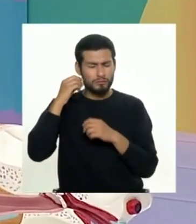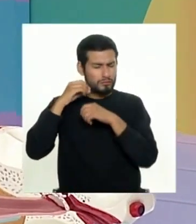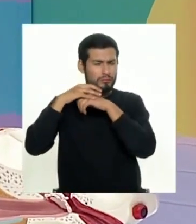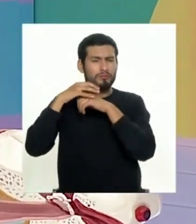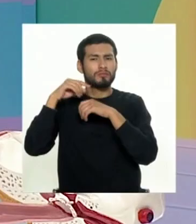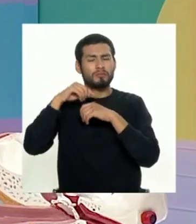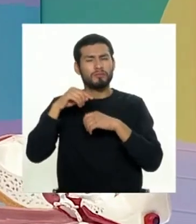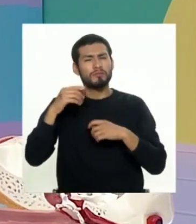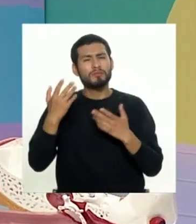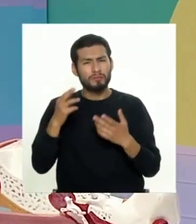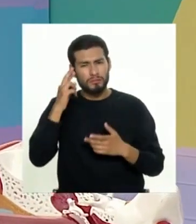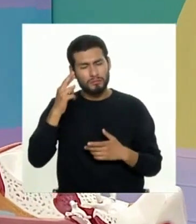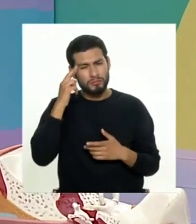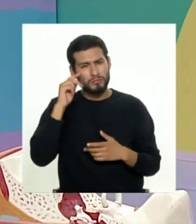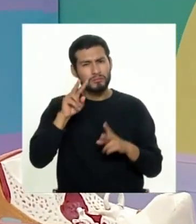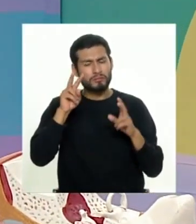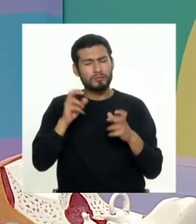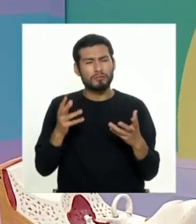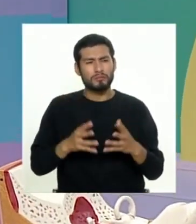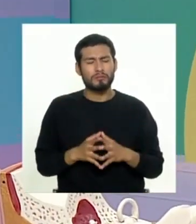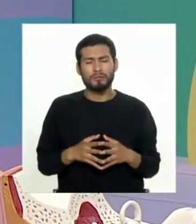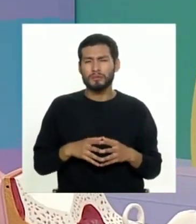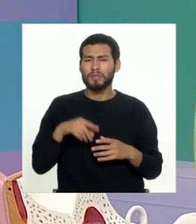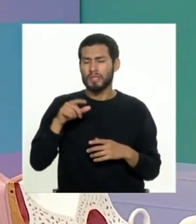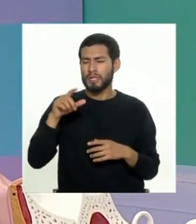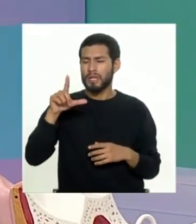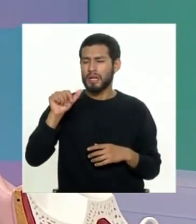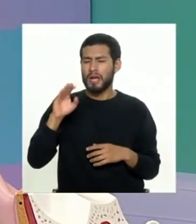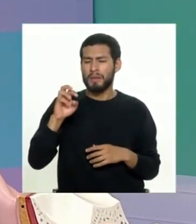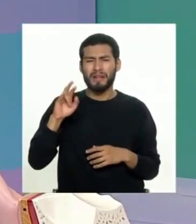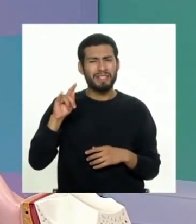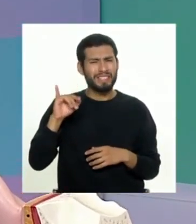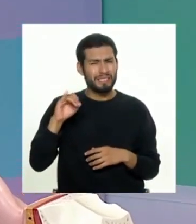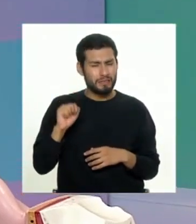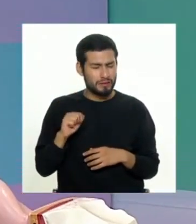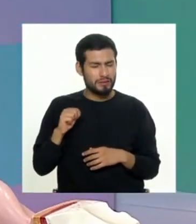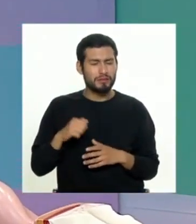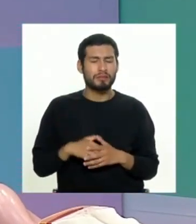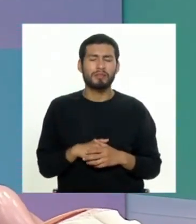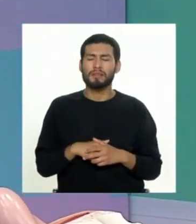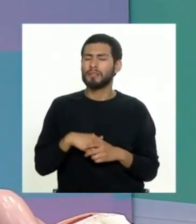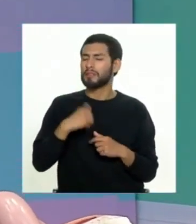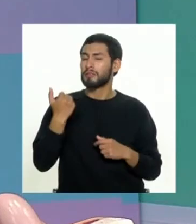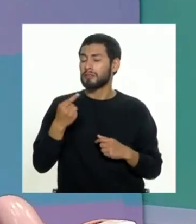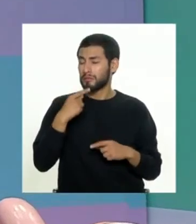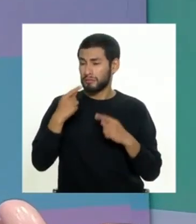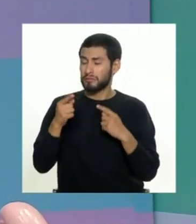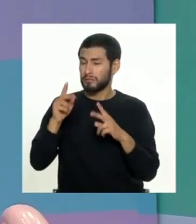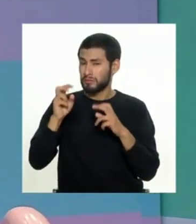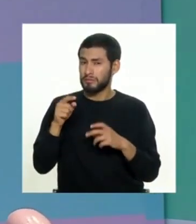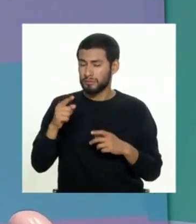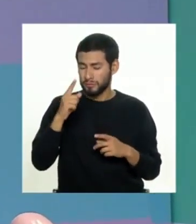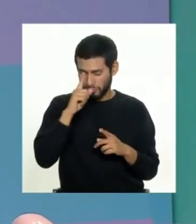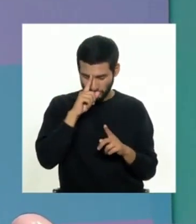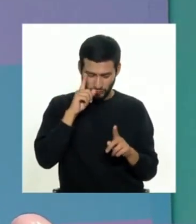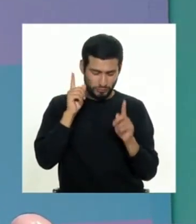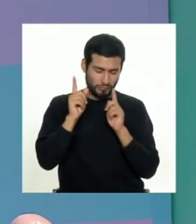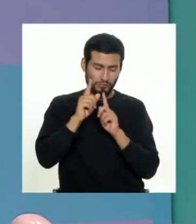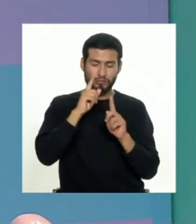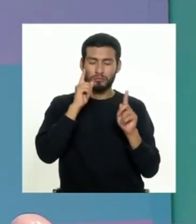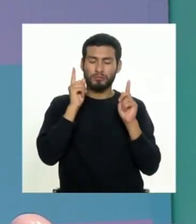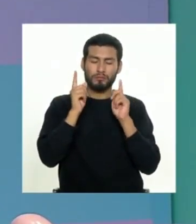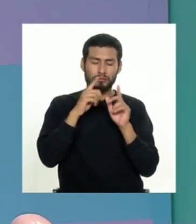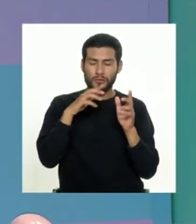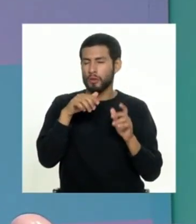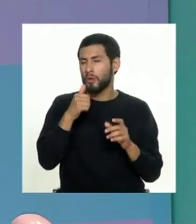es precisamente lo que es la laberintitis, ¿no? Y el otro, como es solamente su mareo, es por otro